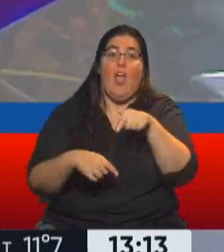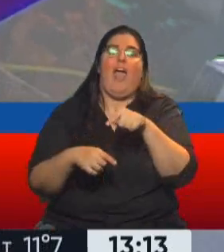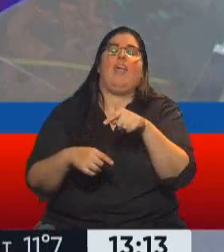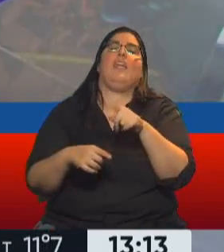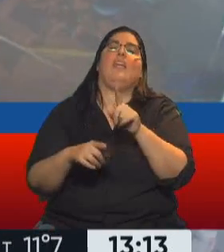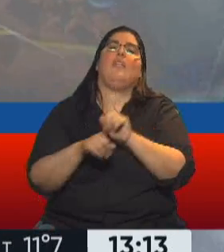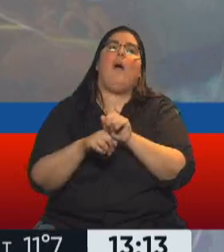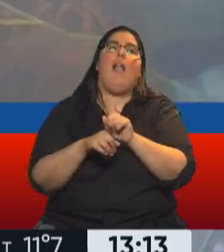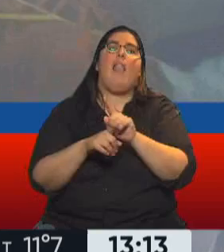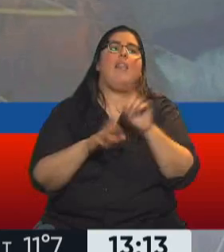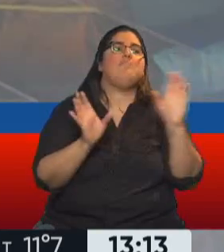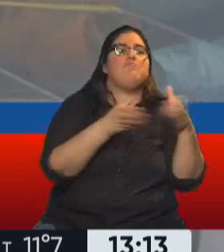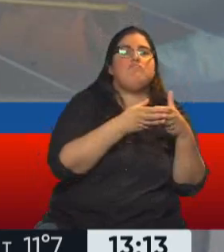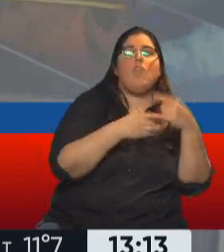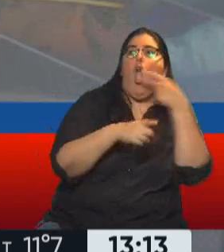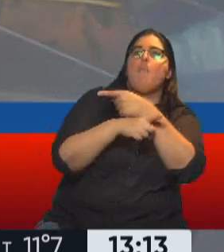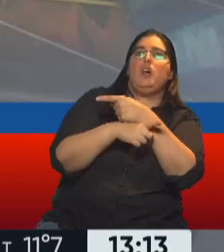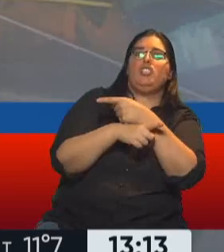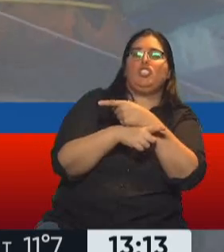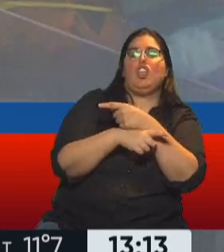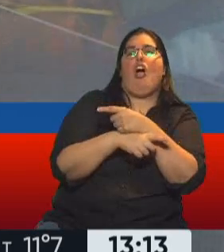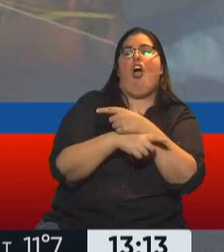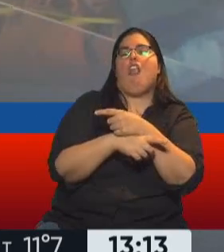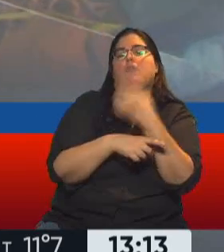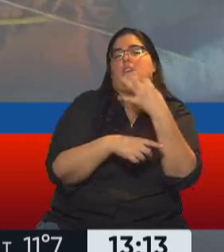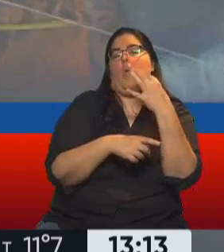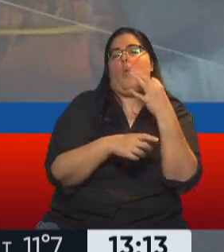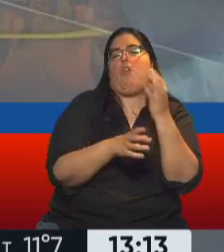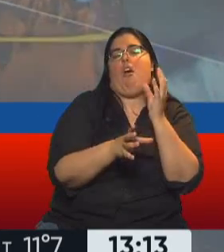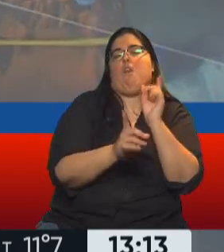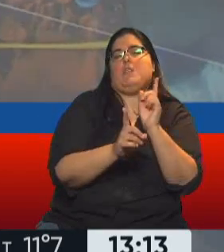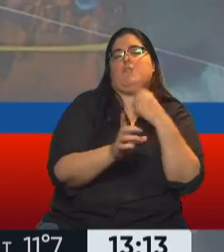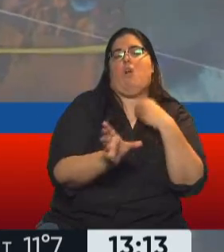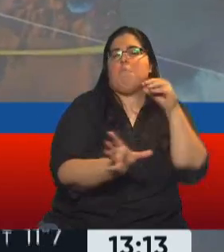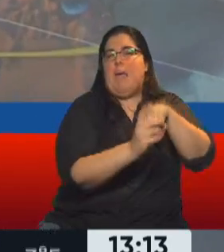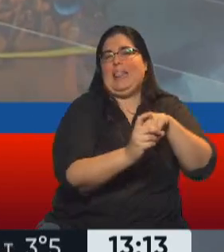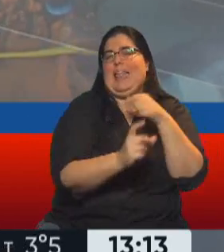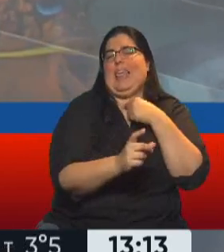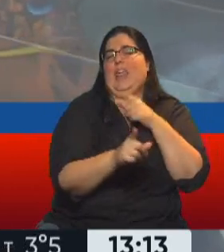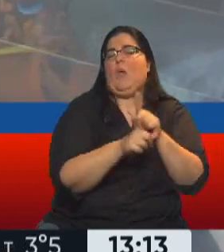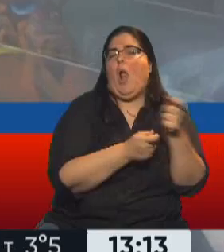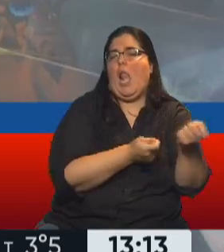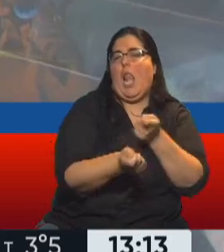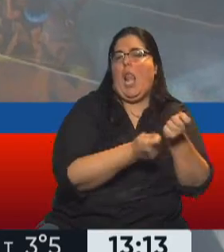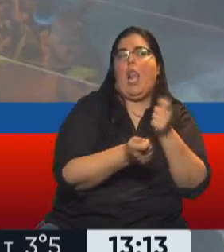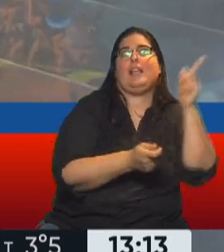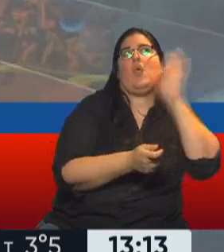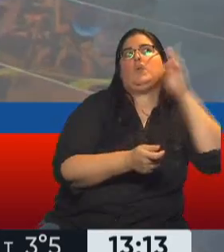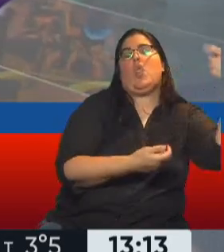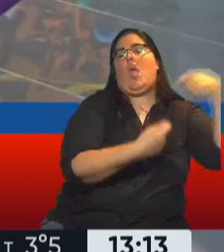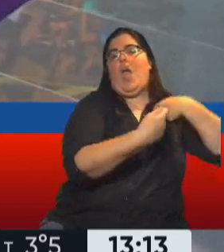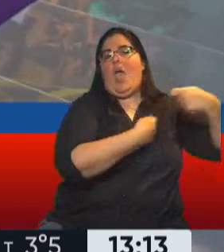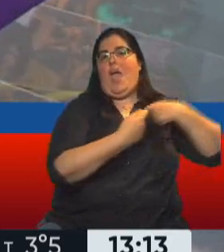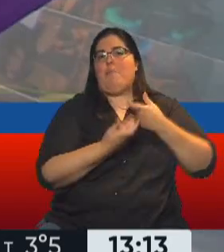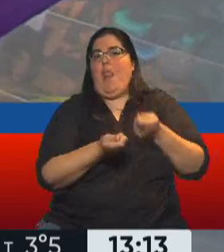sector de la oposición que seguramente tenían algo que ver con ese intento de golpe de Estado manipulado desde Estados Unidos. Entonces